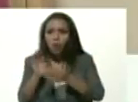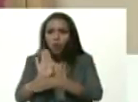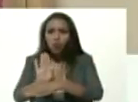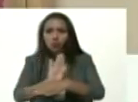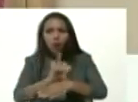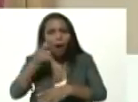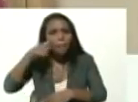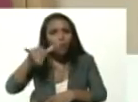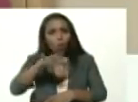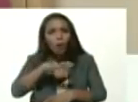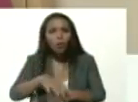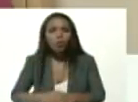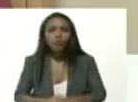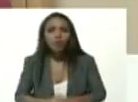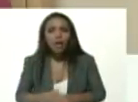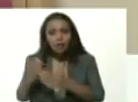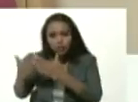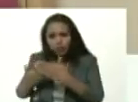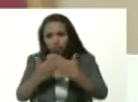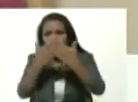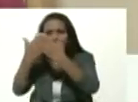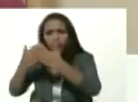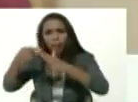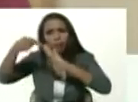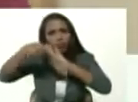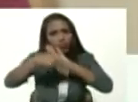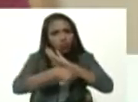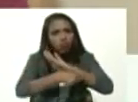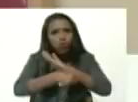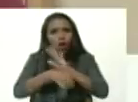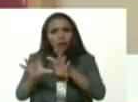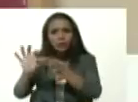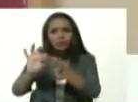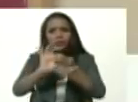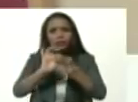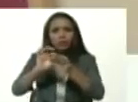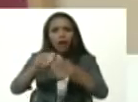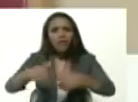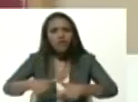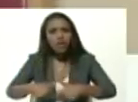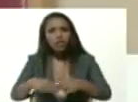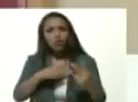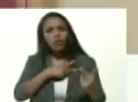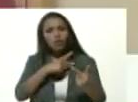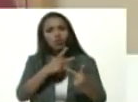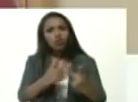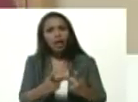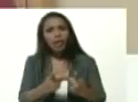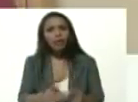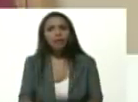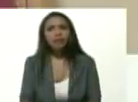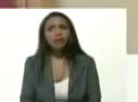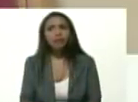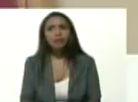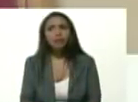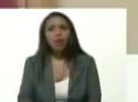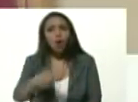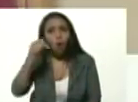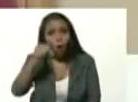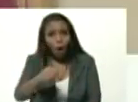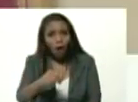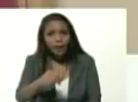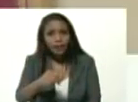nuestro pueblo, estudiando a profundidad, uniendo esfuerzos, uniendo voluntades. Hoy por hoy